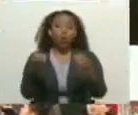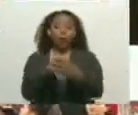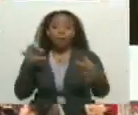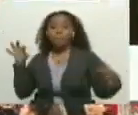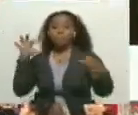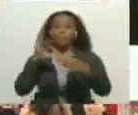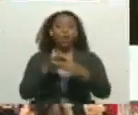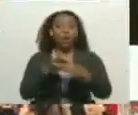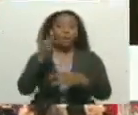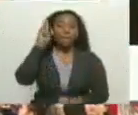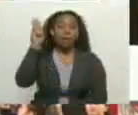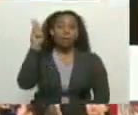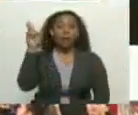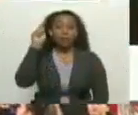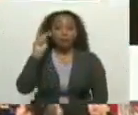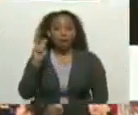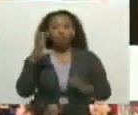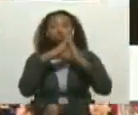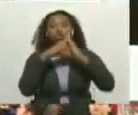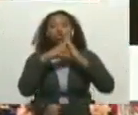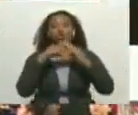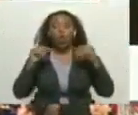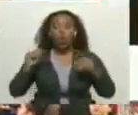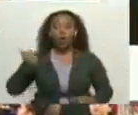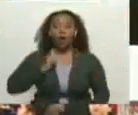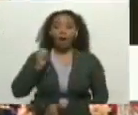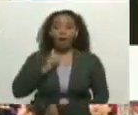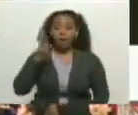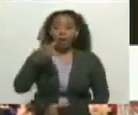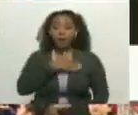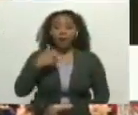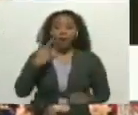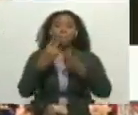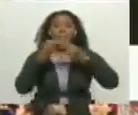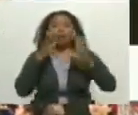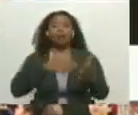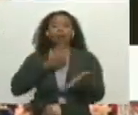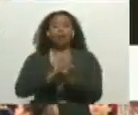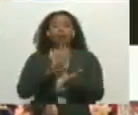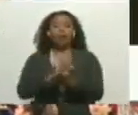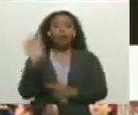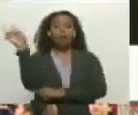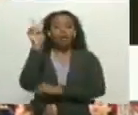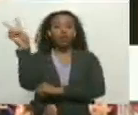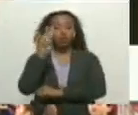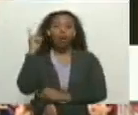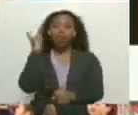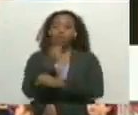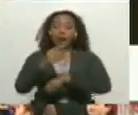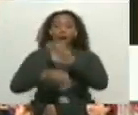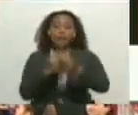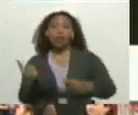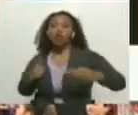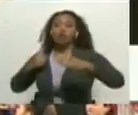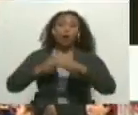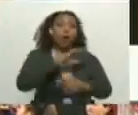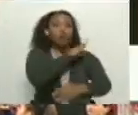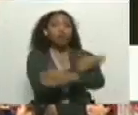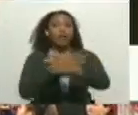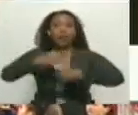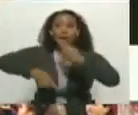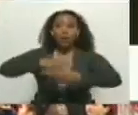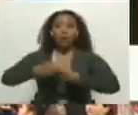Polo Patriótico. Todo aquel que quiera paz y tranquilidad para Venezuela debe ser sumado a la fuerza revolucionaria,